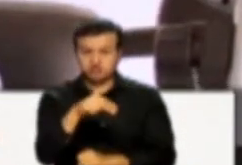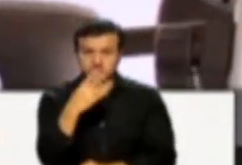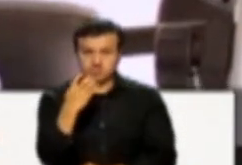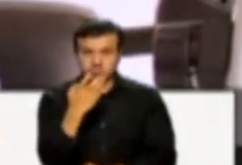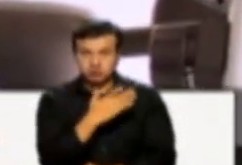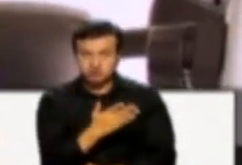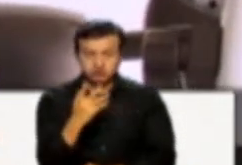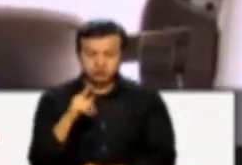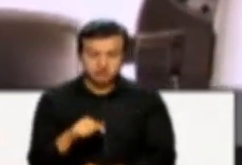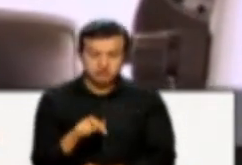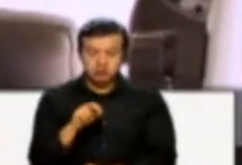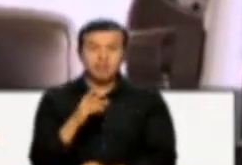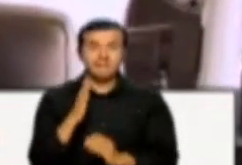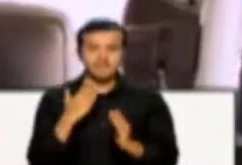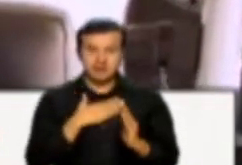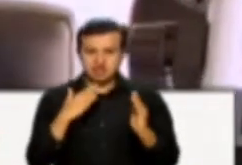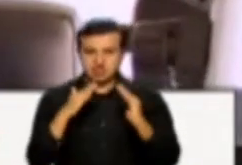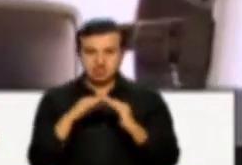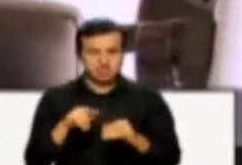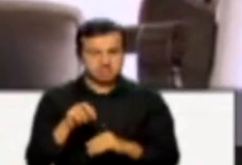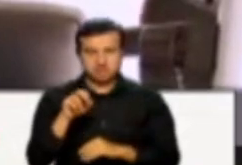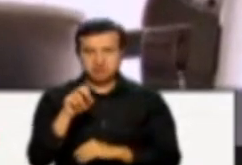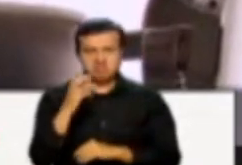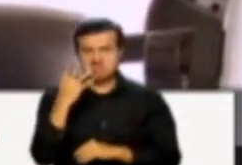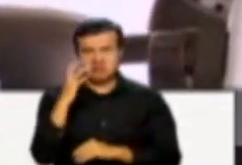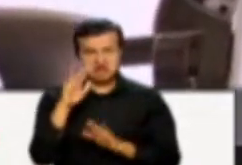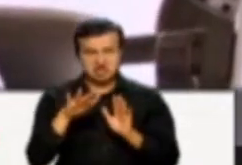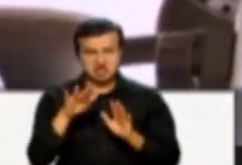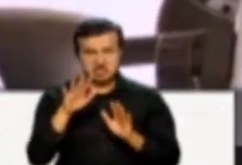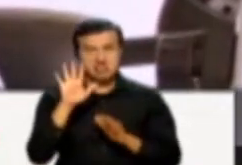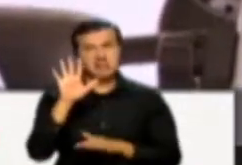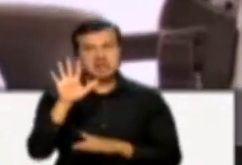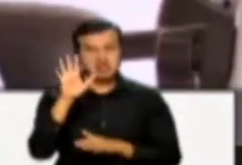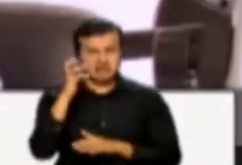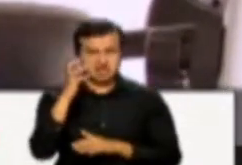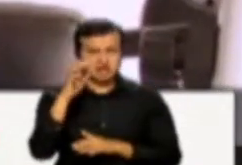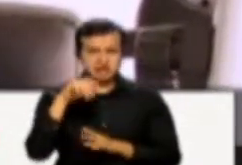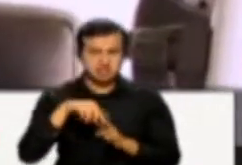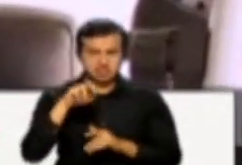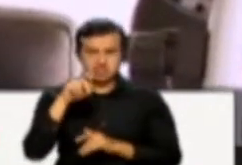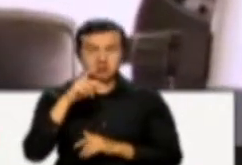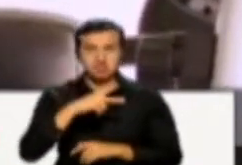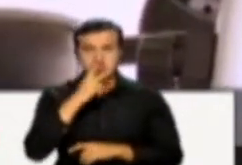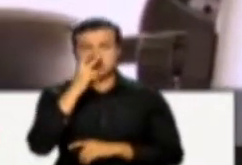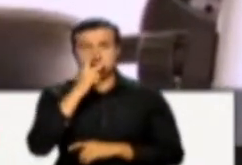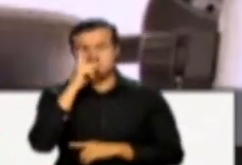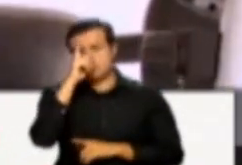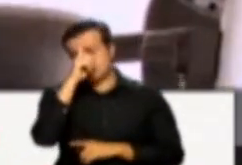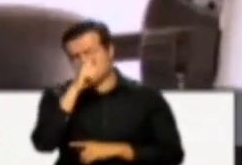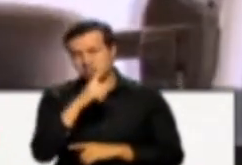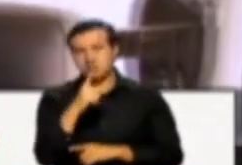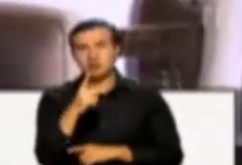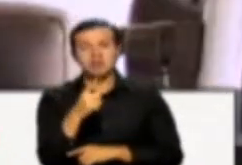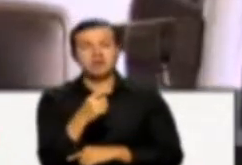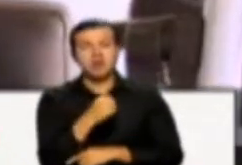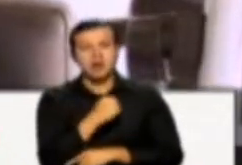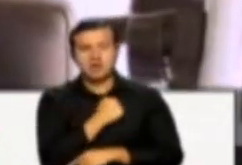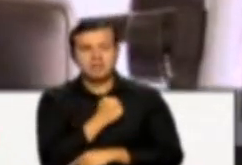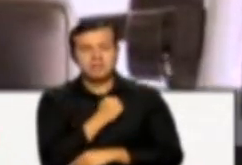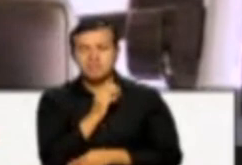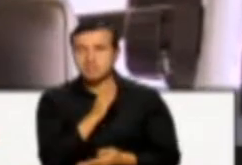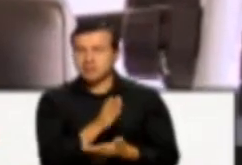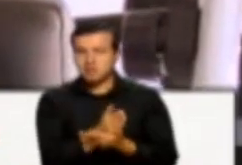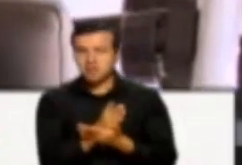subiendo las gradas de mi casa que no son más de 15 me faltó totalmente el aire sufre un paro respiratorio y